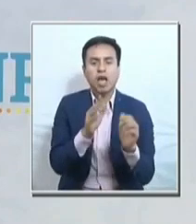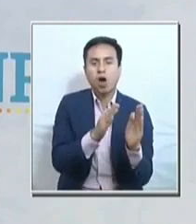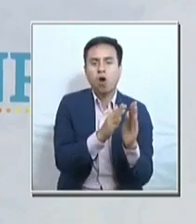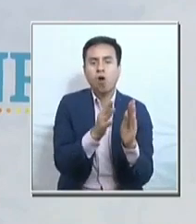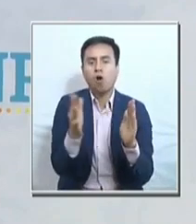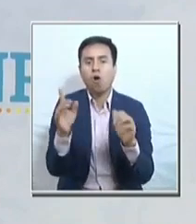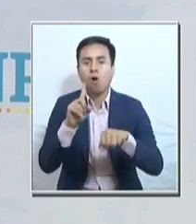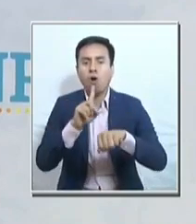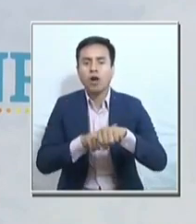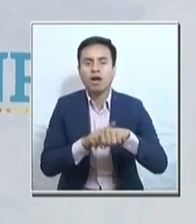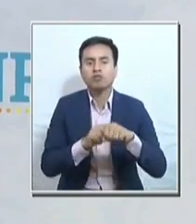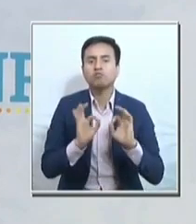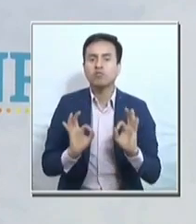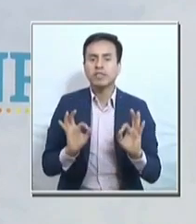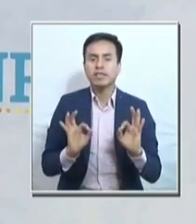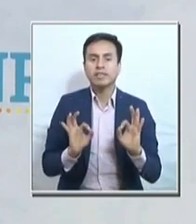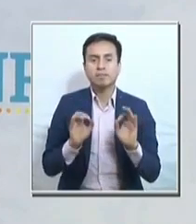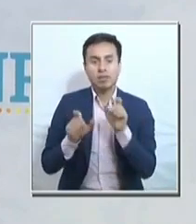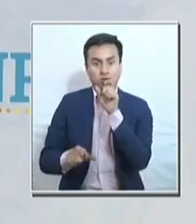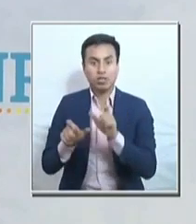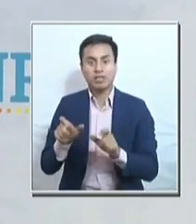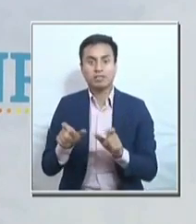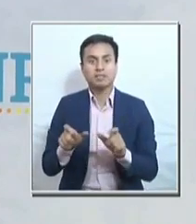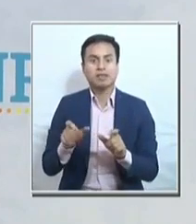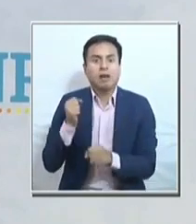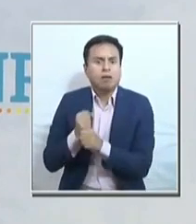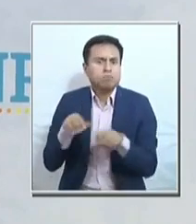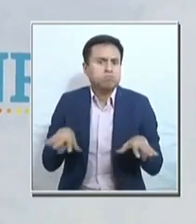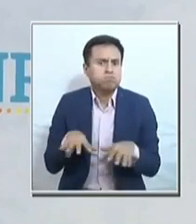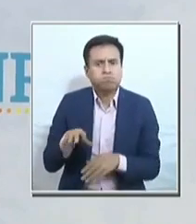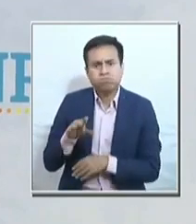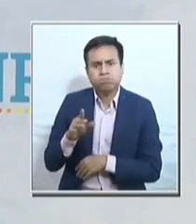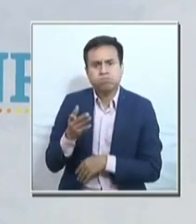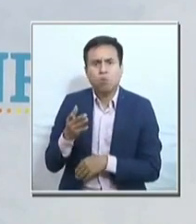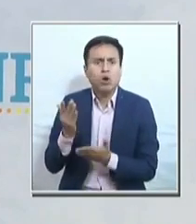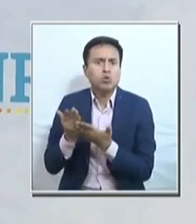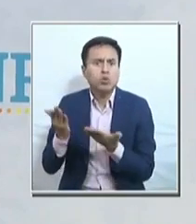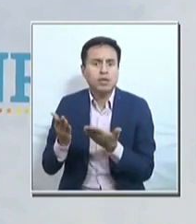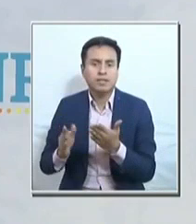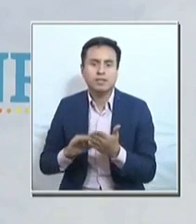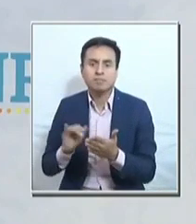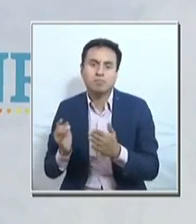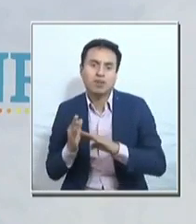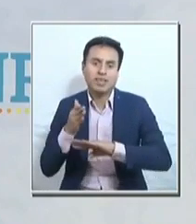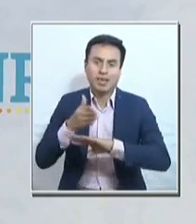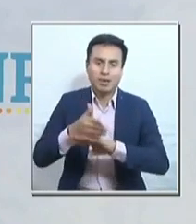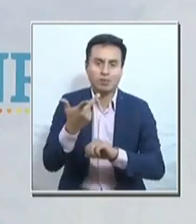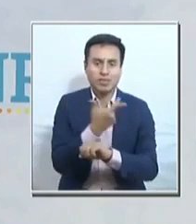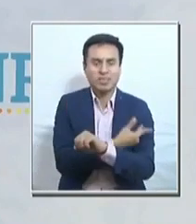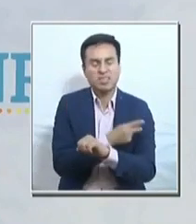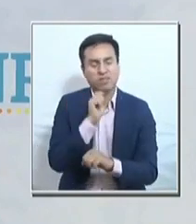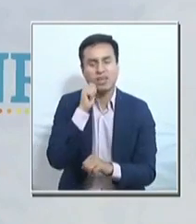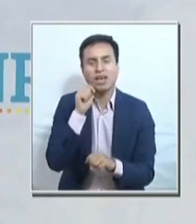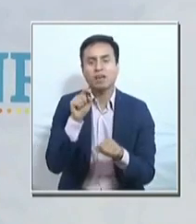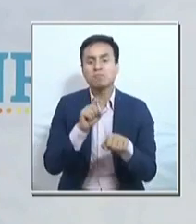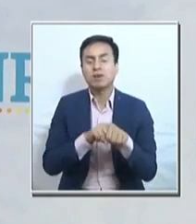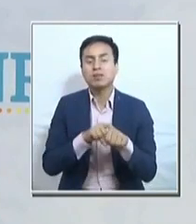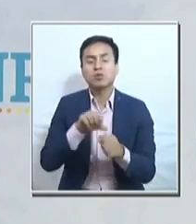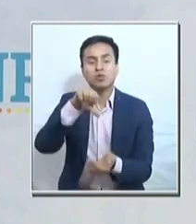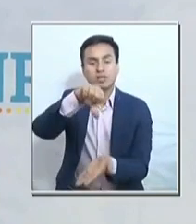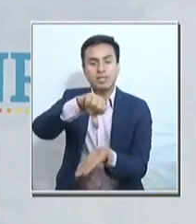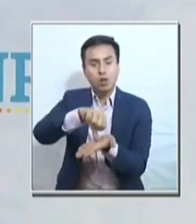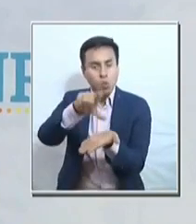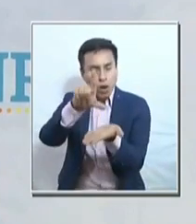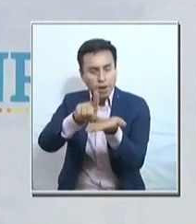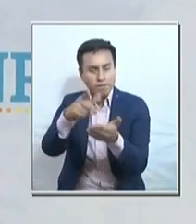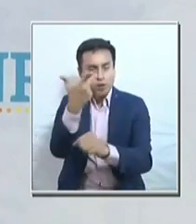horaria suficiente como para que las personas que laboran o que estudian puedan acudir. Vale decir, a lo menos un centro de